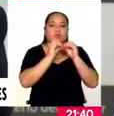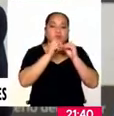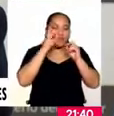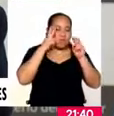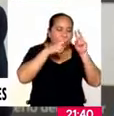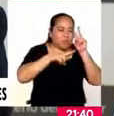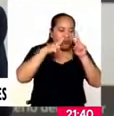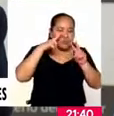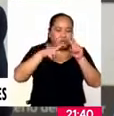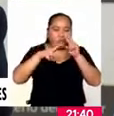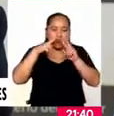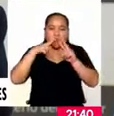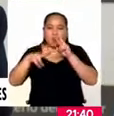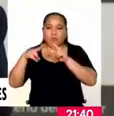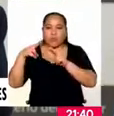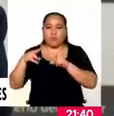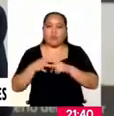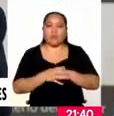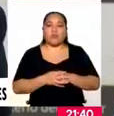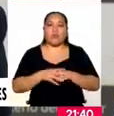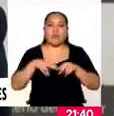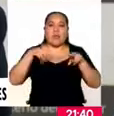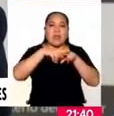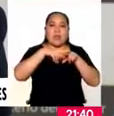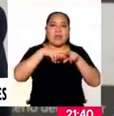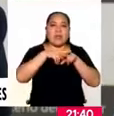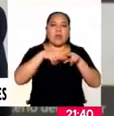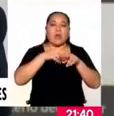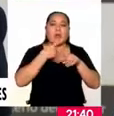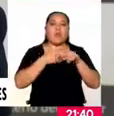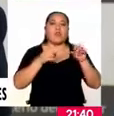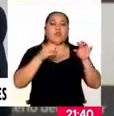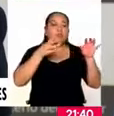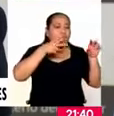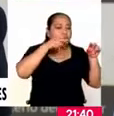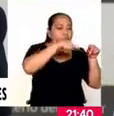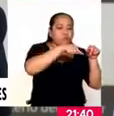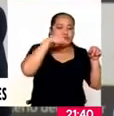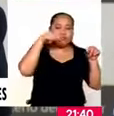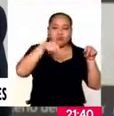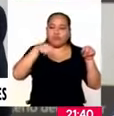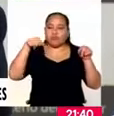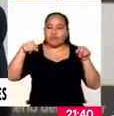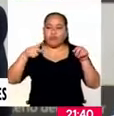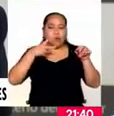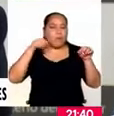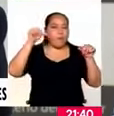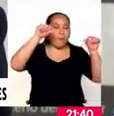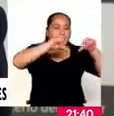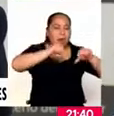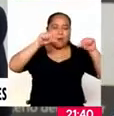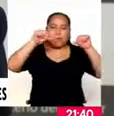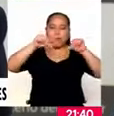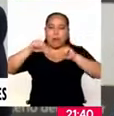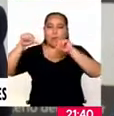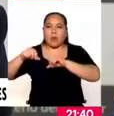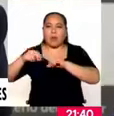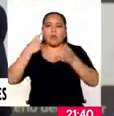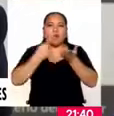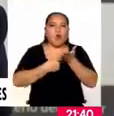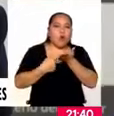inspección y reparación, pero son muchos los puntos que han sido afectados, y estamos coordinando con